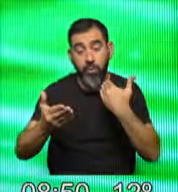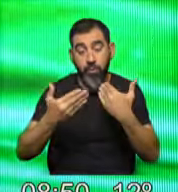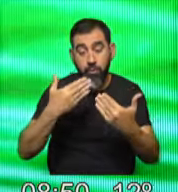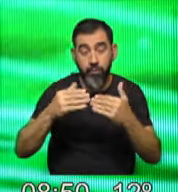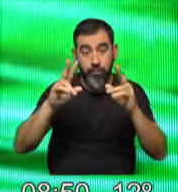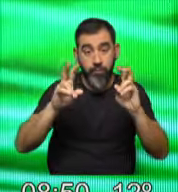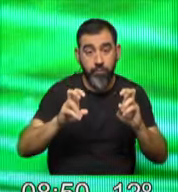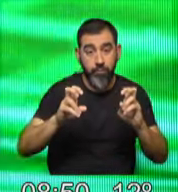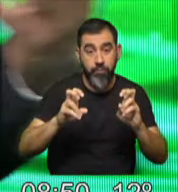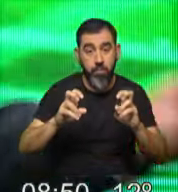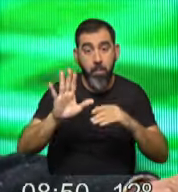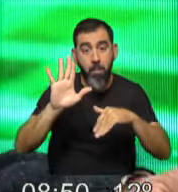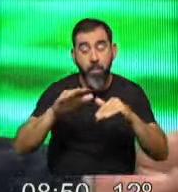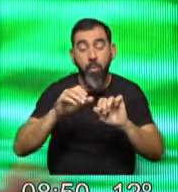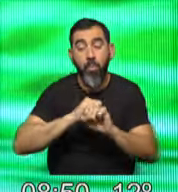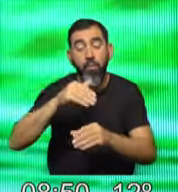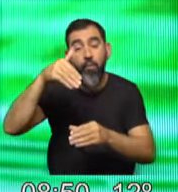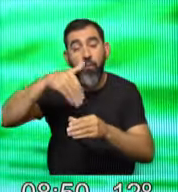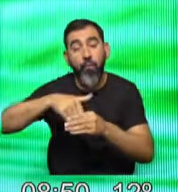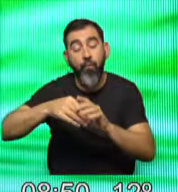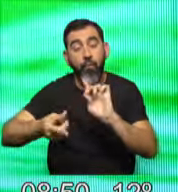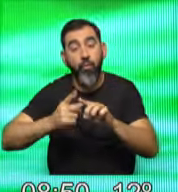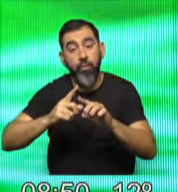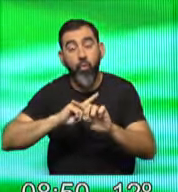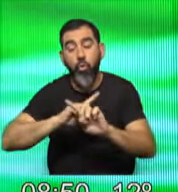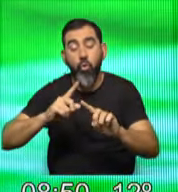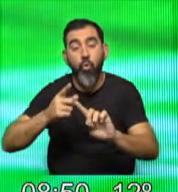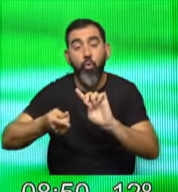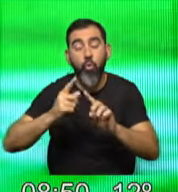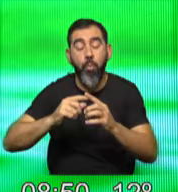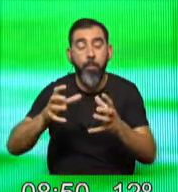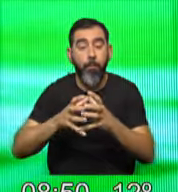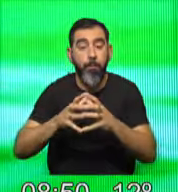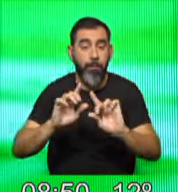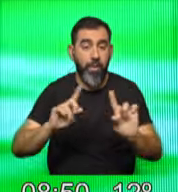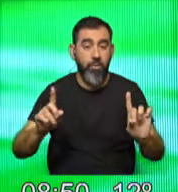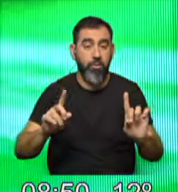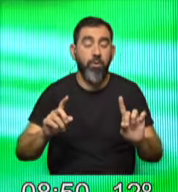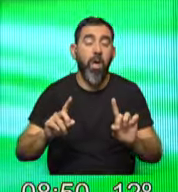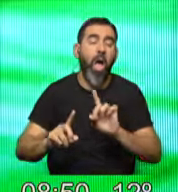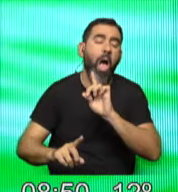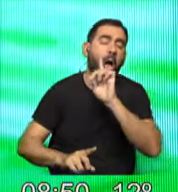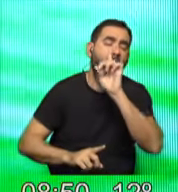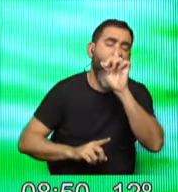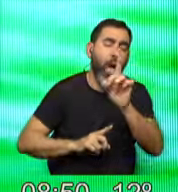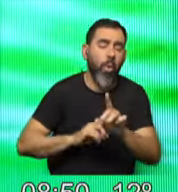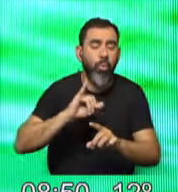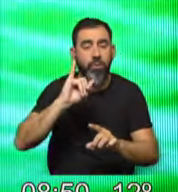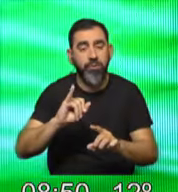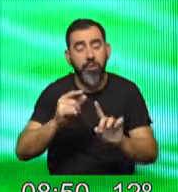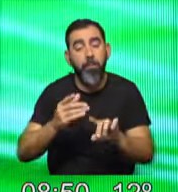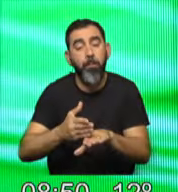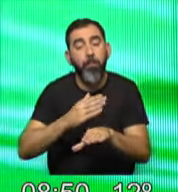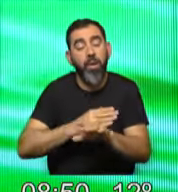está mucho más cerca de una votación en el consejo de salario que el desarrollo de los convenios colectivos salvo excepciones donde hay alguna posibilidad de